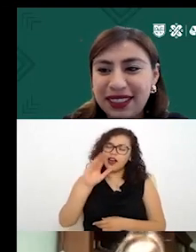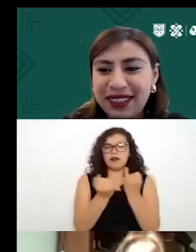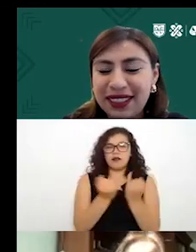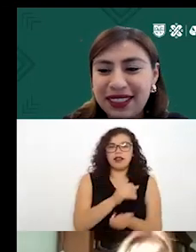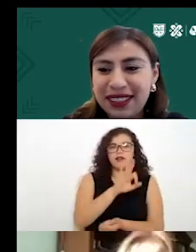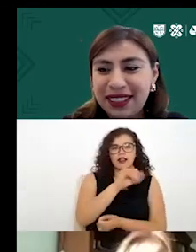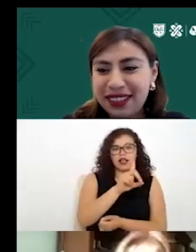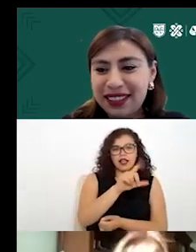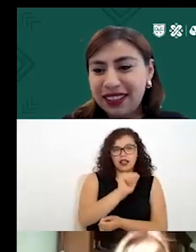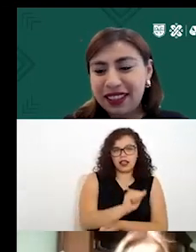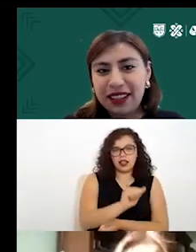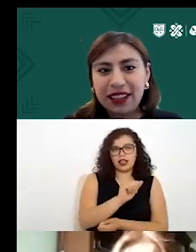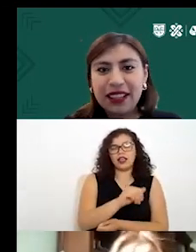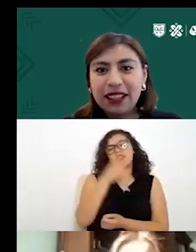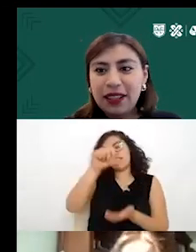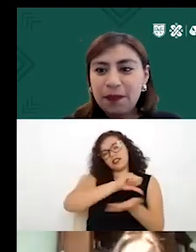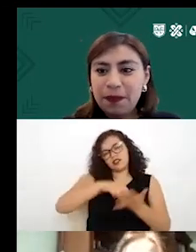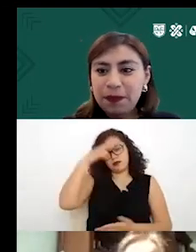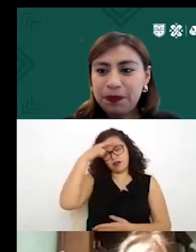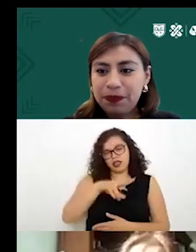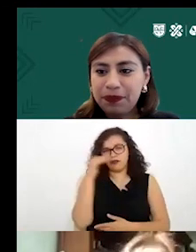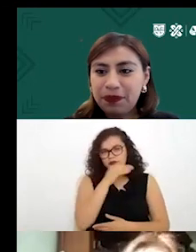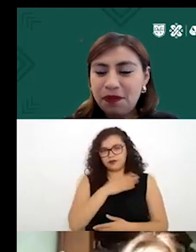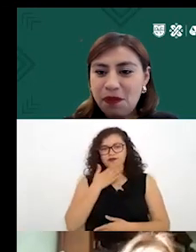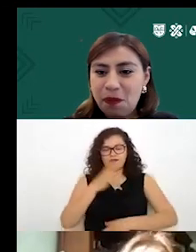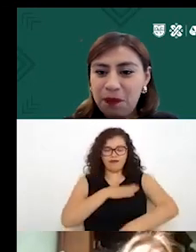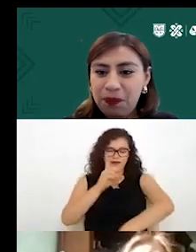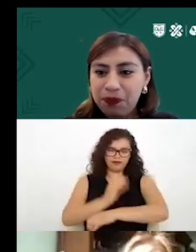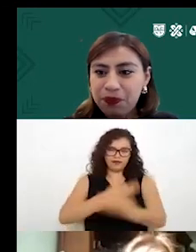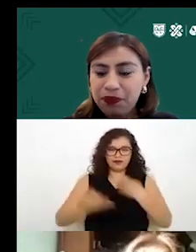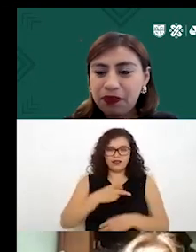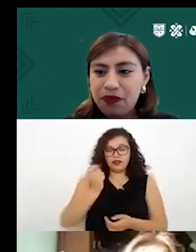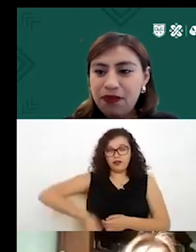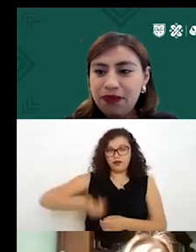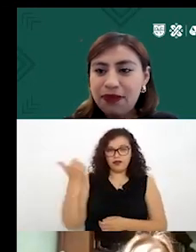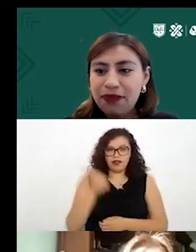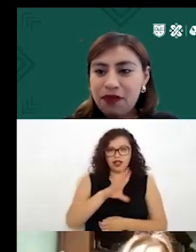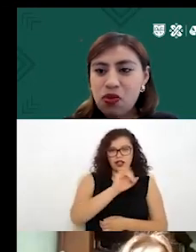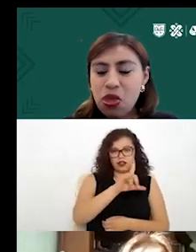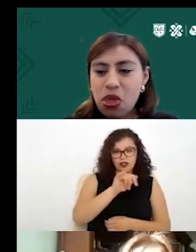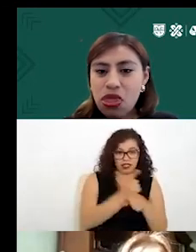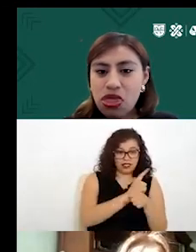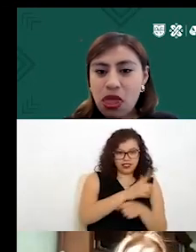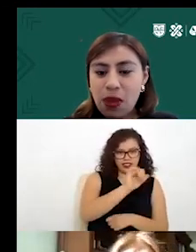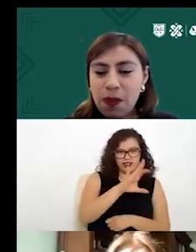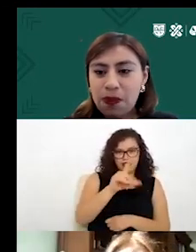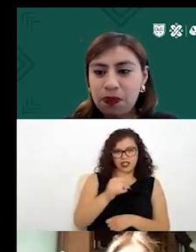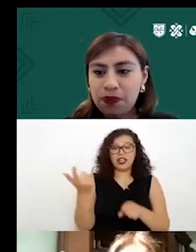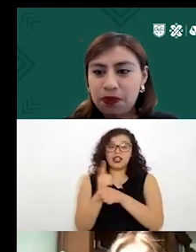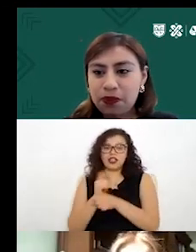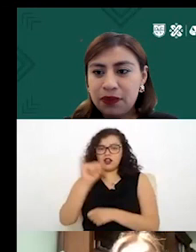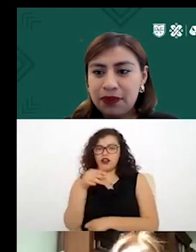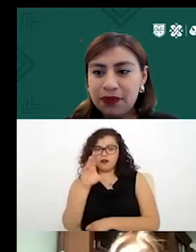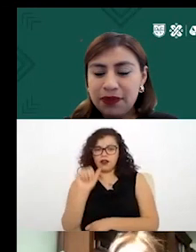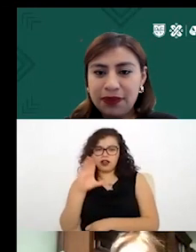Muchísimas gracias, Ruth, y buenos días a todas y todos. Primero que nada, agradecerle a Carolina, a la licenciada Carolina y al licenciado Juan Carlos del despacho